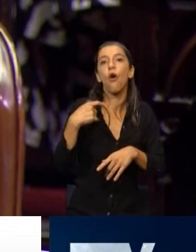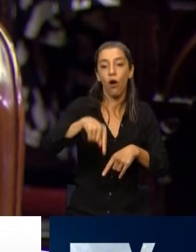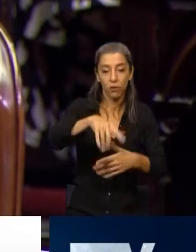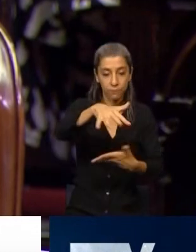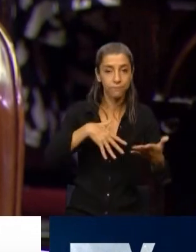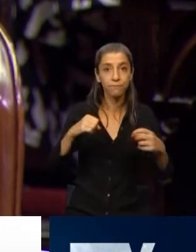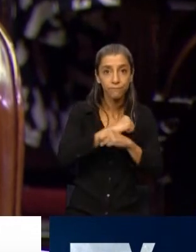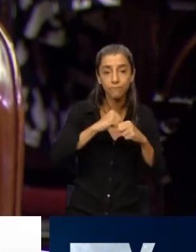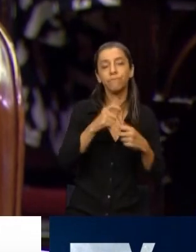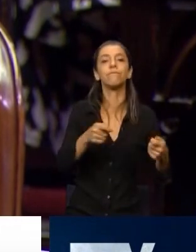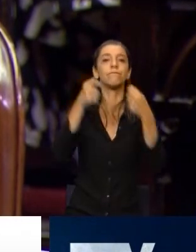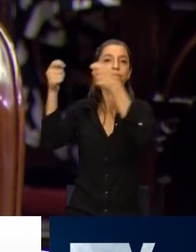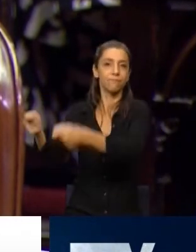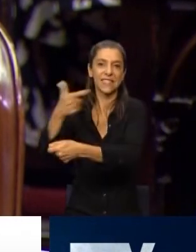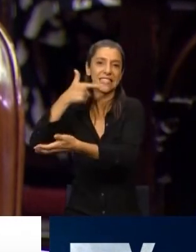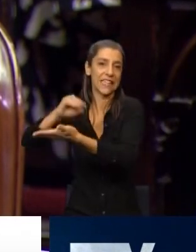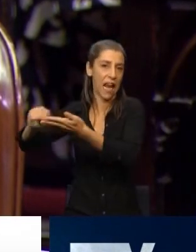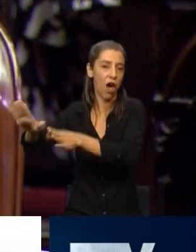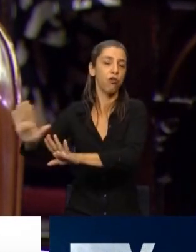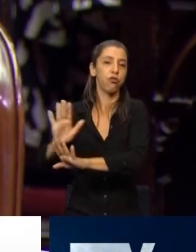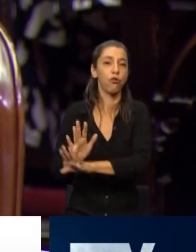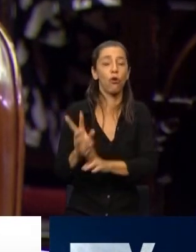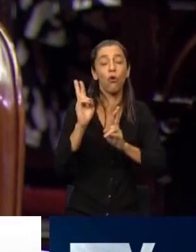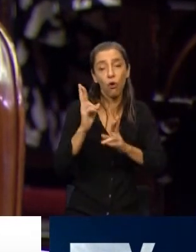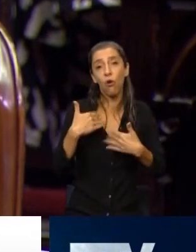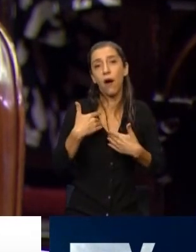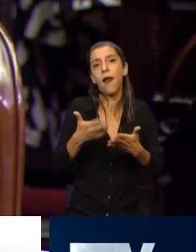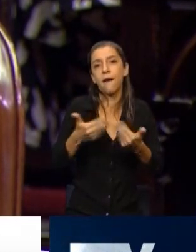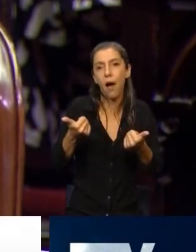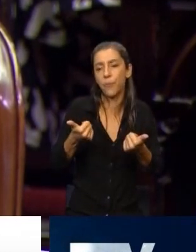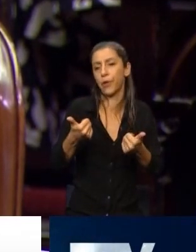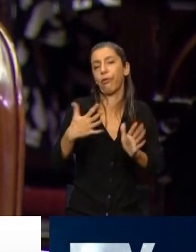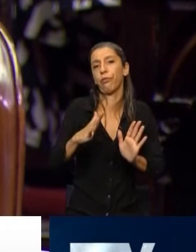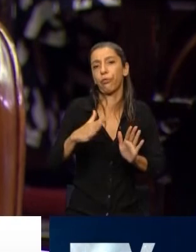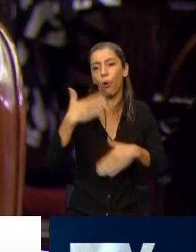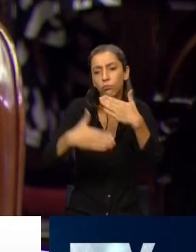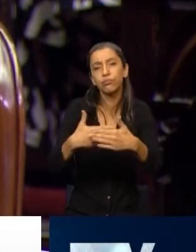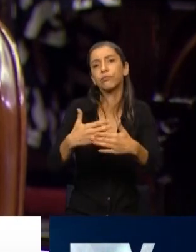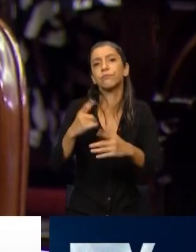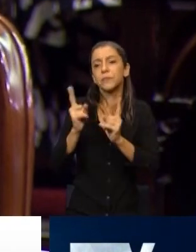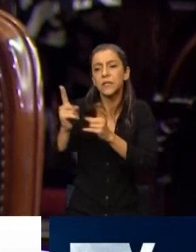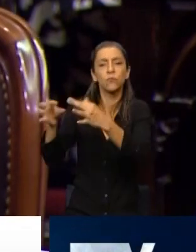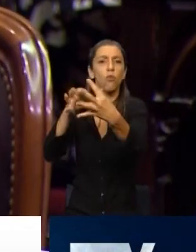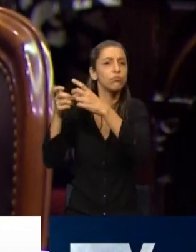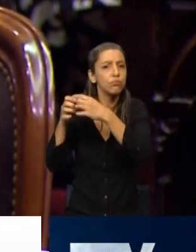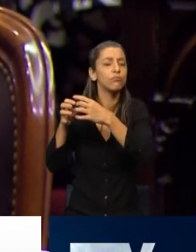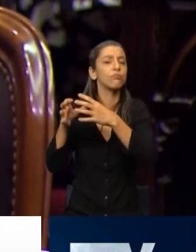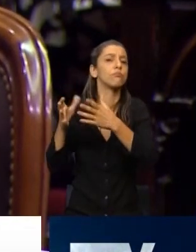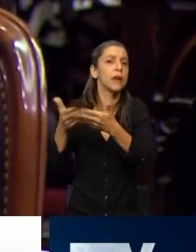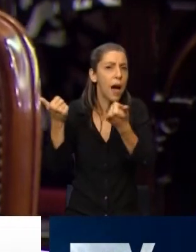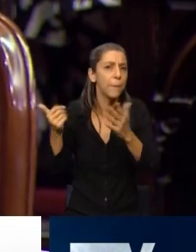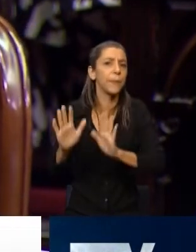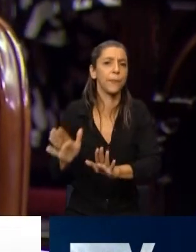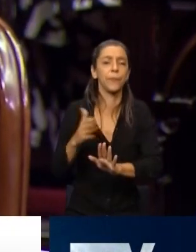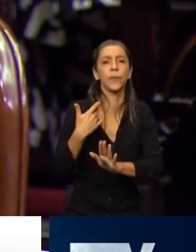de la Nación. Espero que lo haga rápido, espero que lo haga pronto, espero que se trate pronto y que se trate rápido, espero